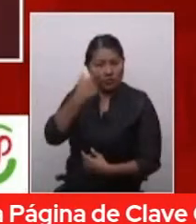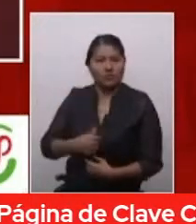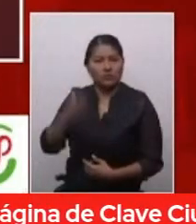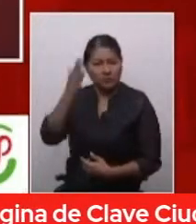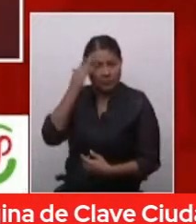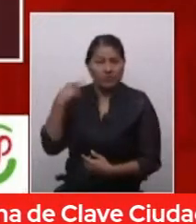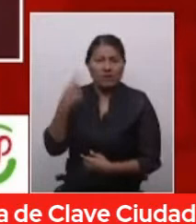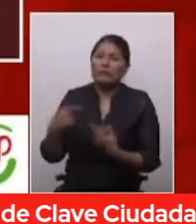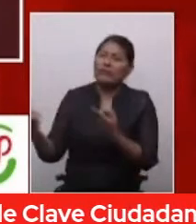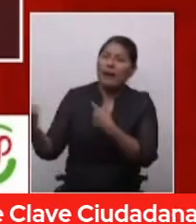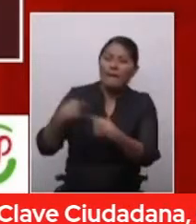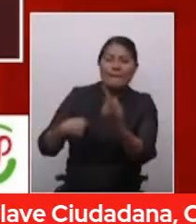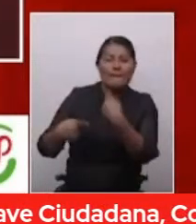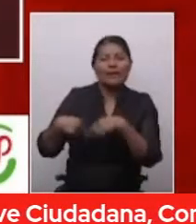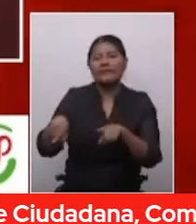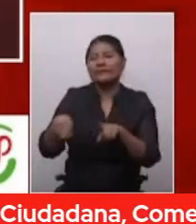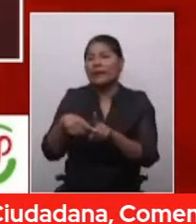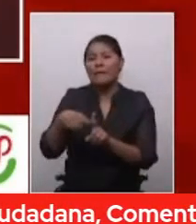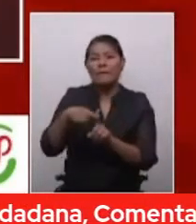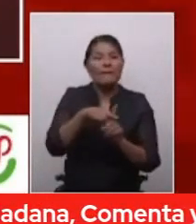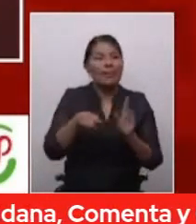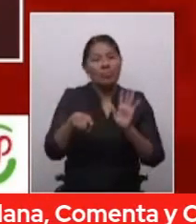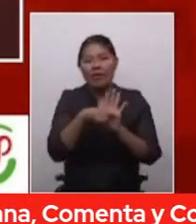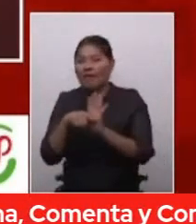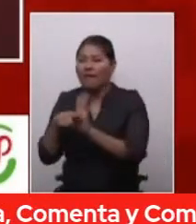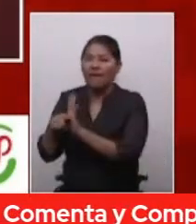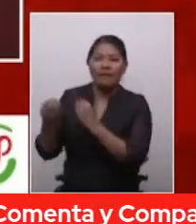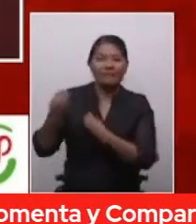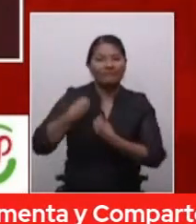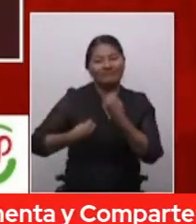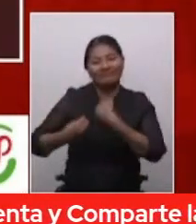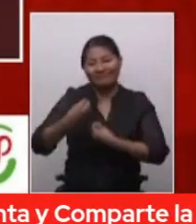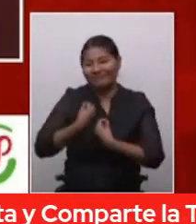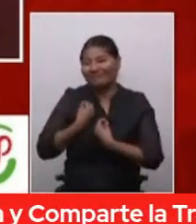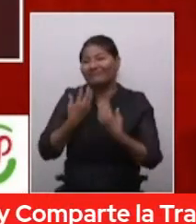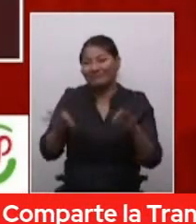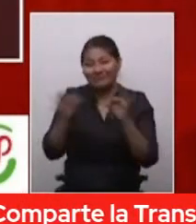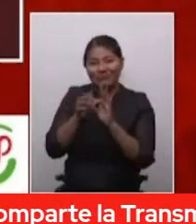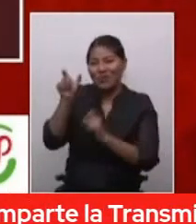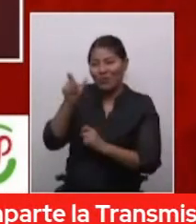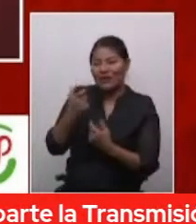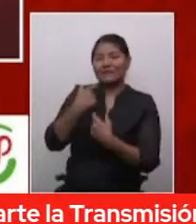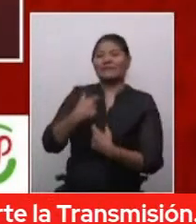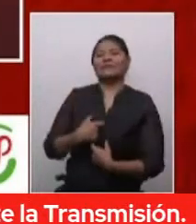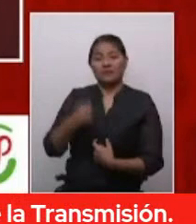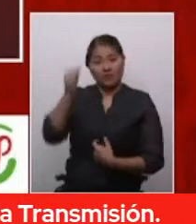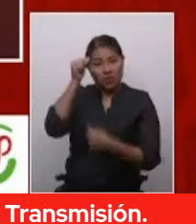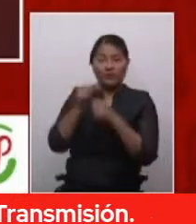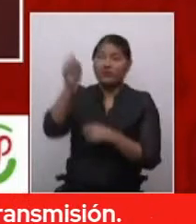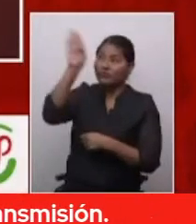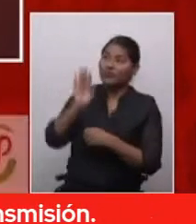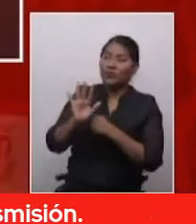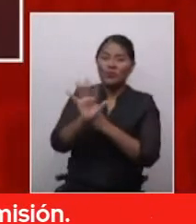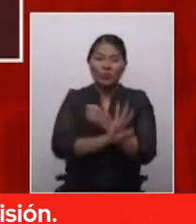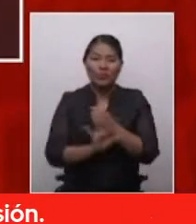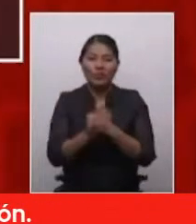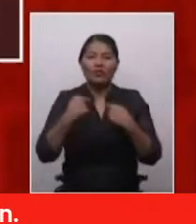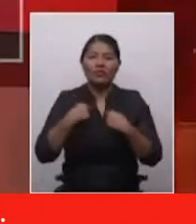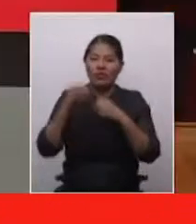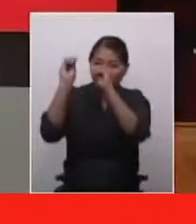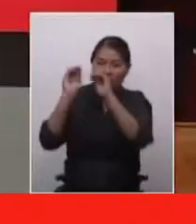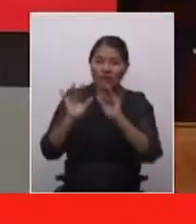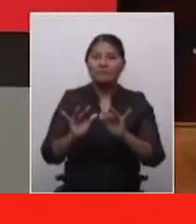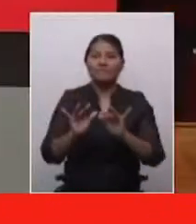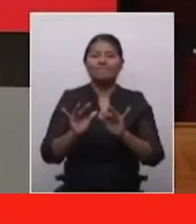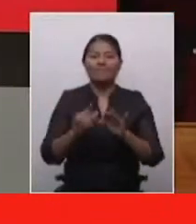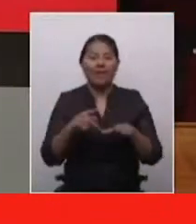que lo van a atacar y lo van a crucificar. A los redentores habitualmente se les crucifica, pero Dios nos protege y Dios bendice el Lima.